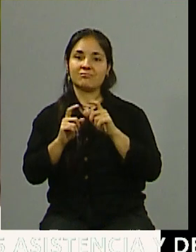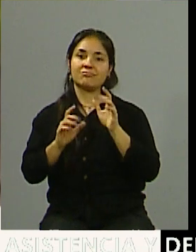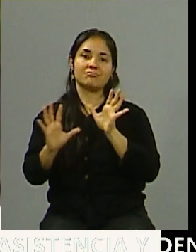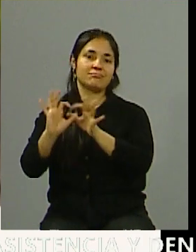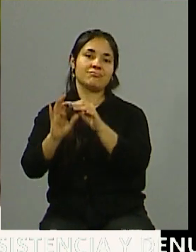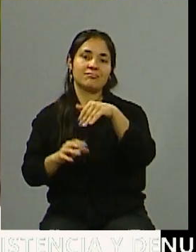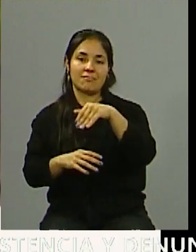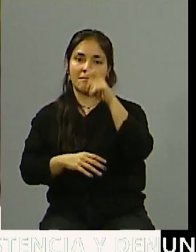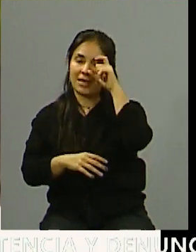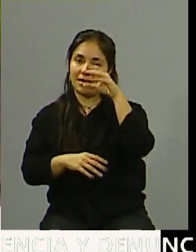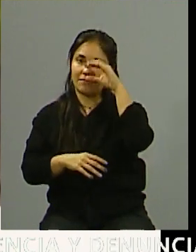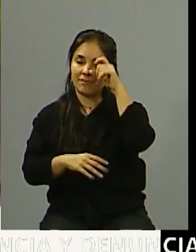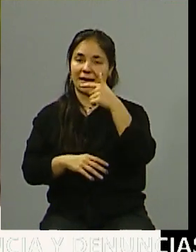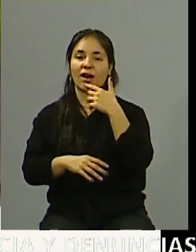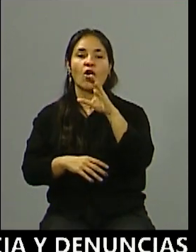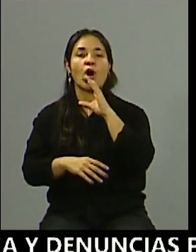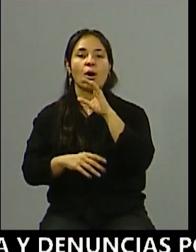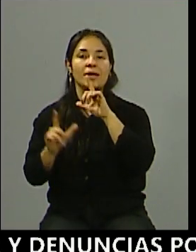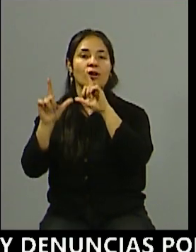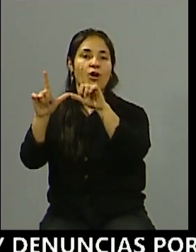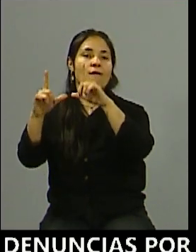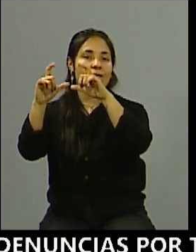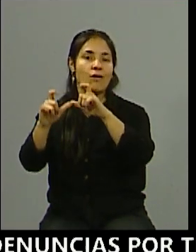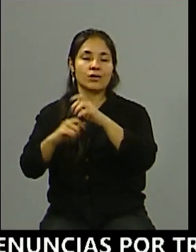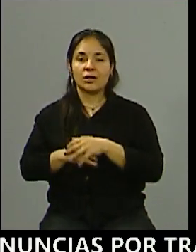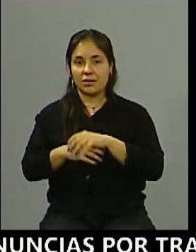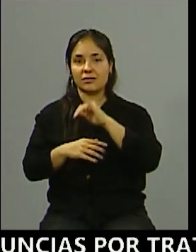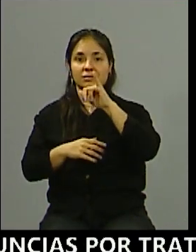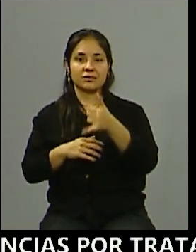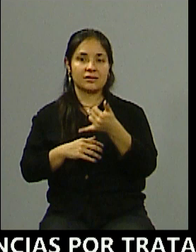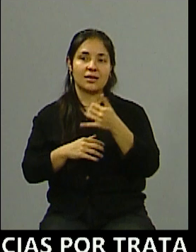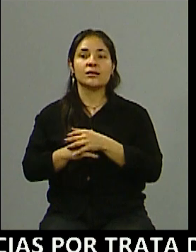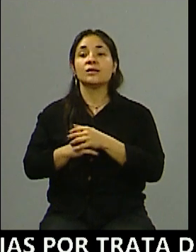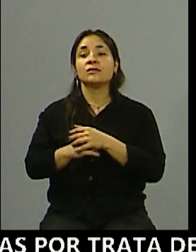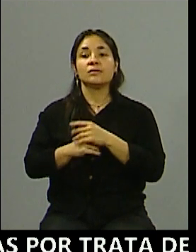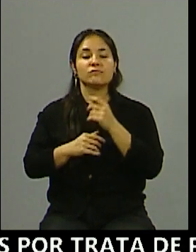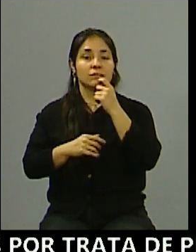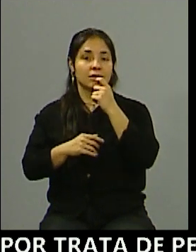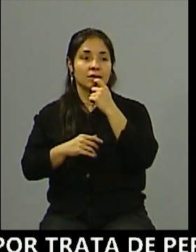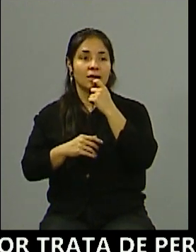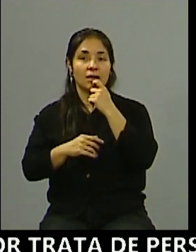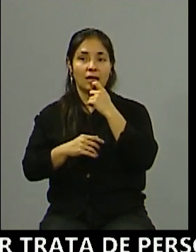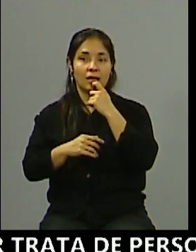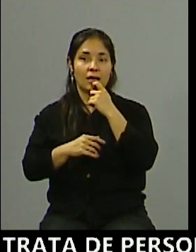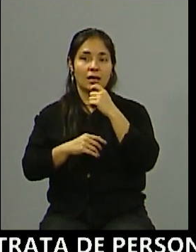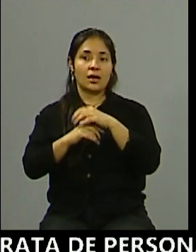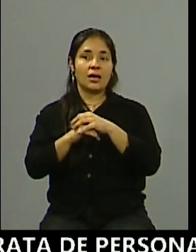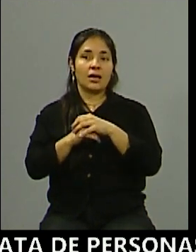de hecho, si vamos a buscar los orígenes o la génesis